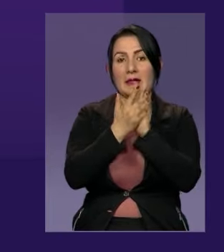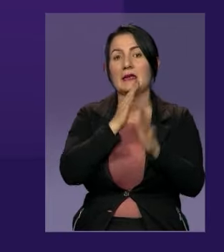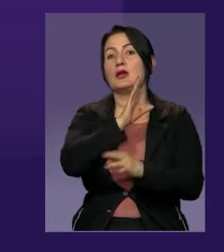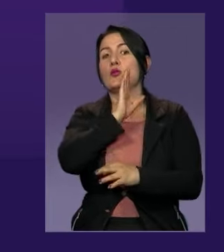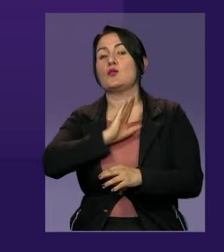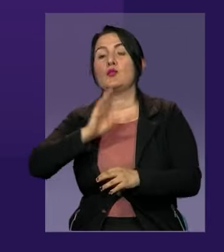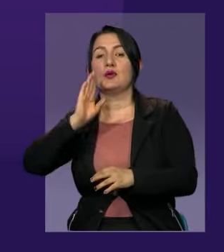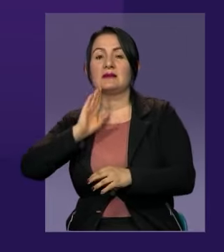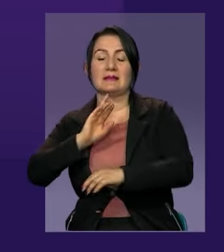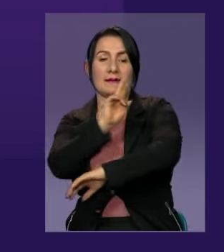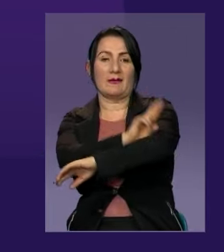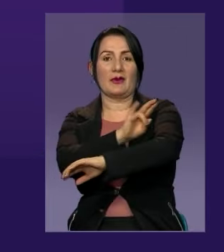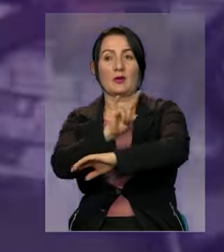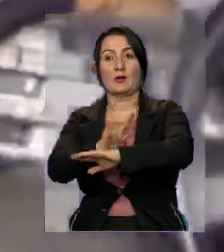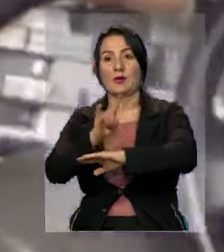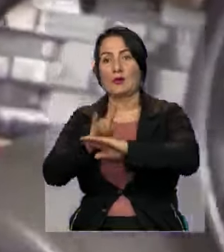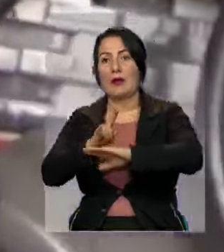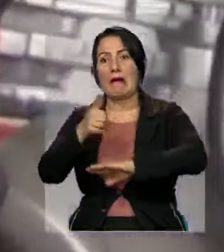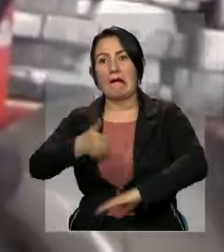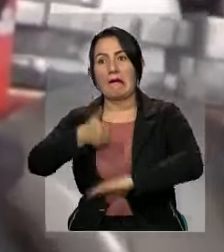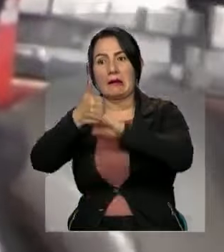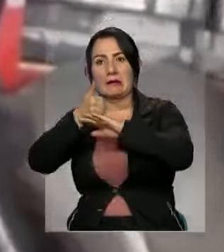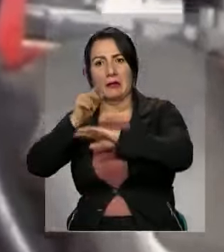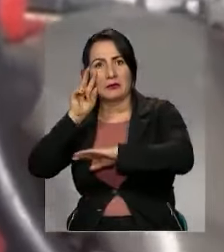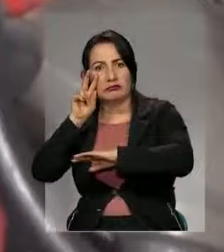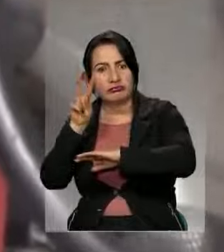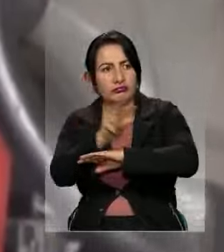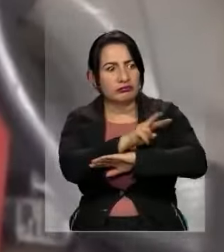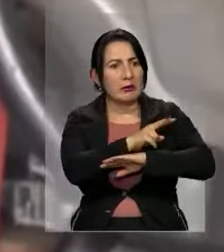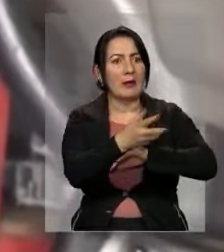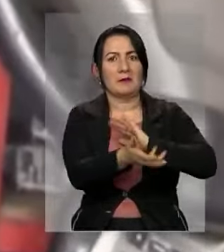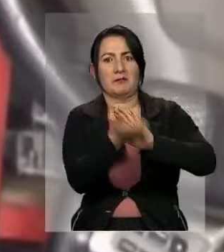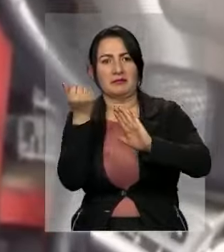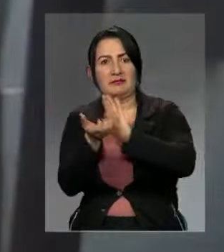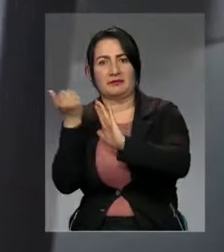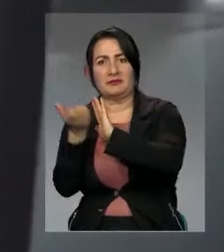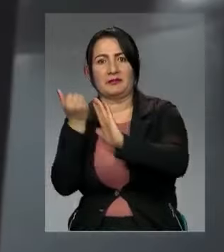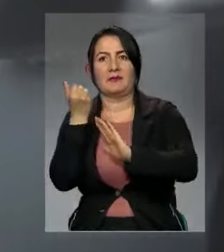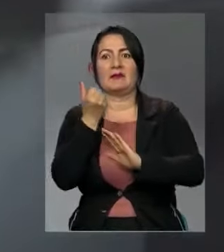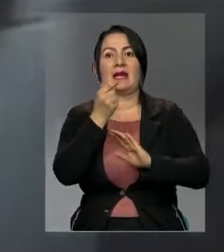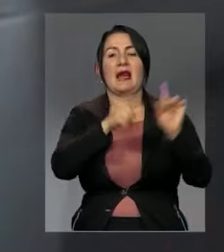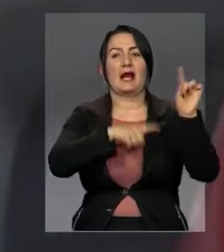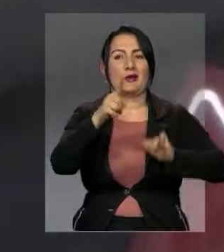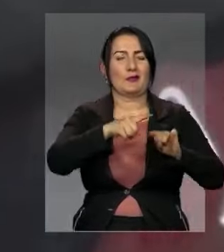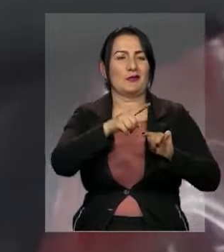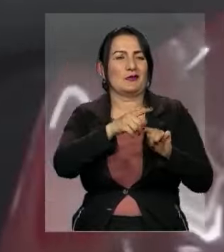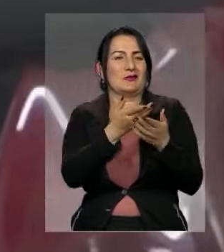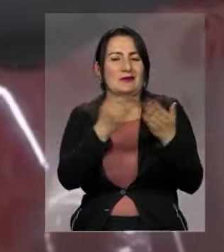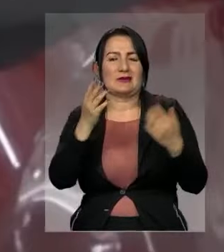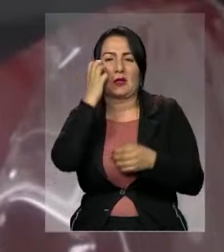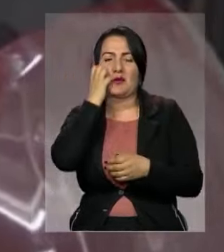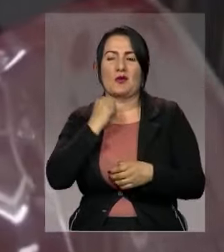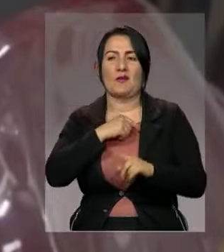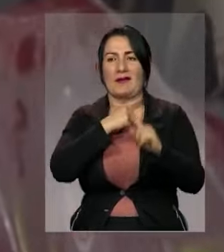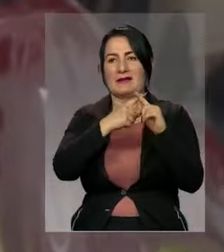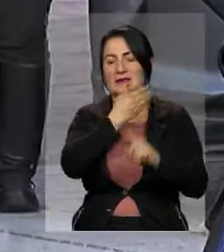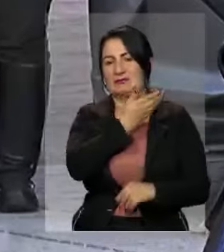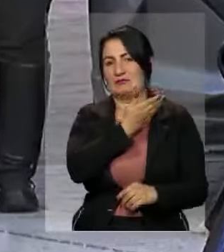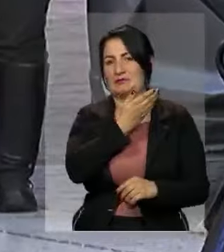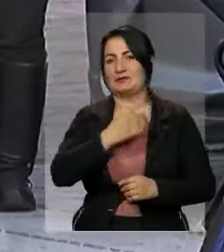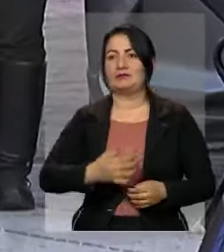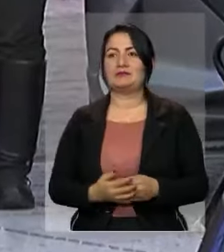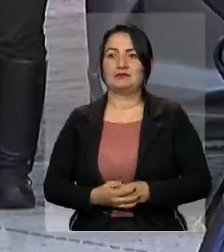Rafael Uribe Uribe, las autoridades realizaron 10 allanamientos en donde encontraron autopartes y vehículos que habían sido